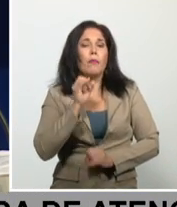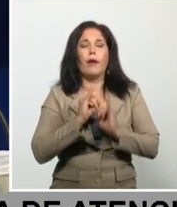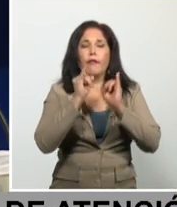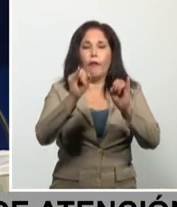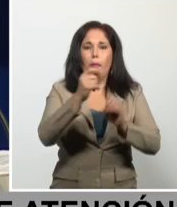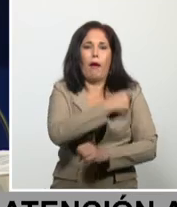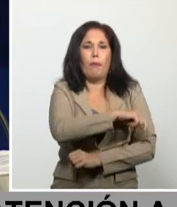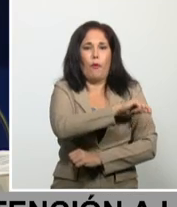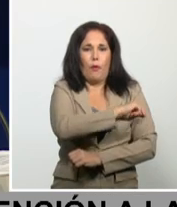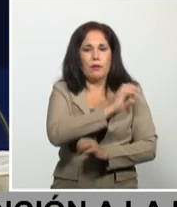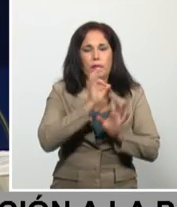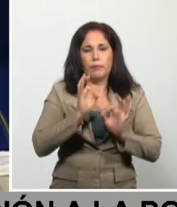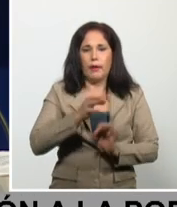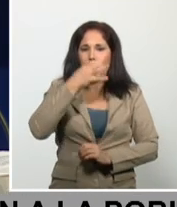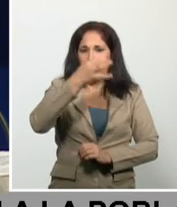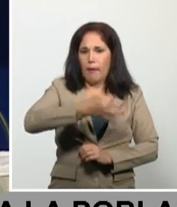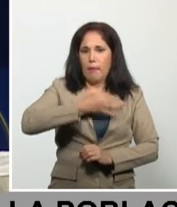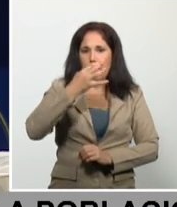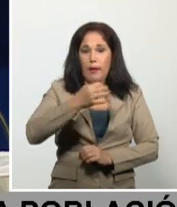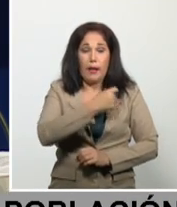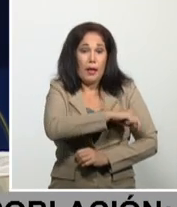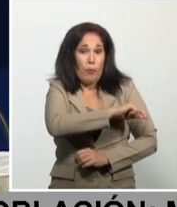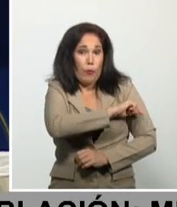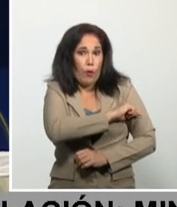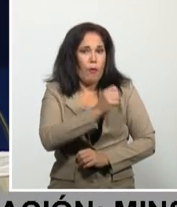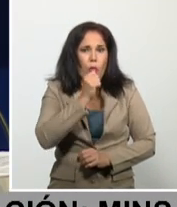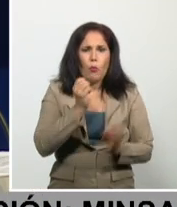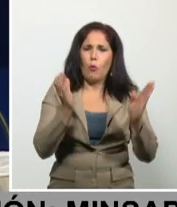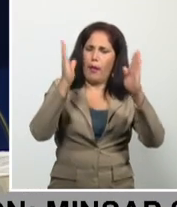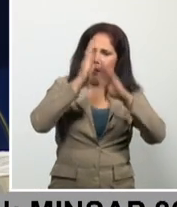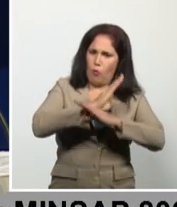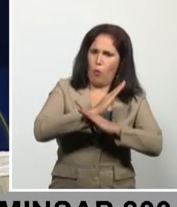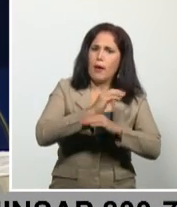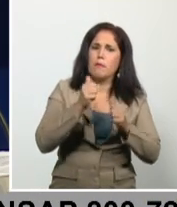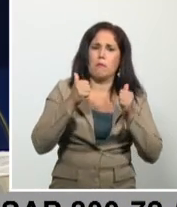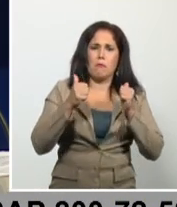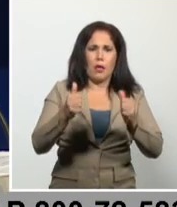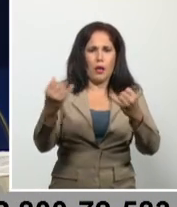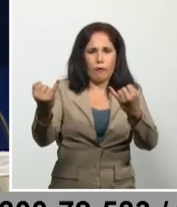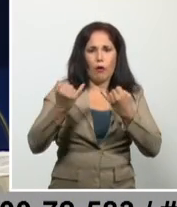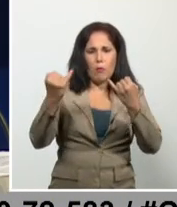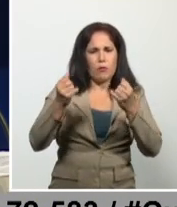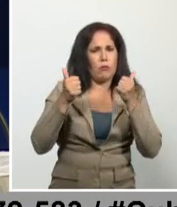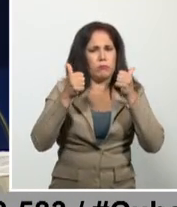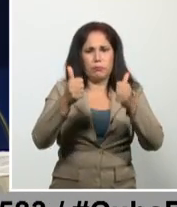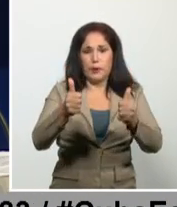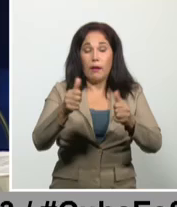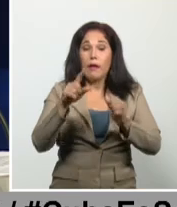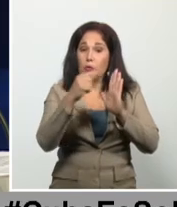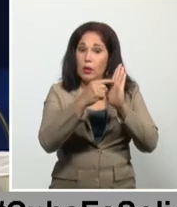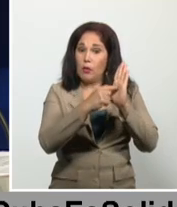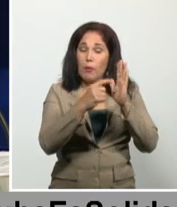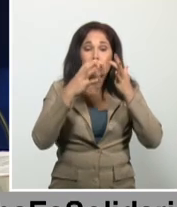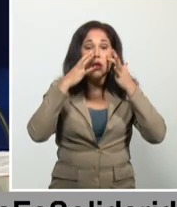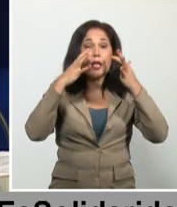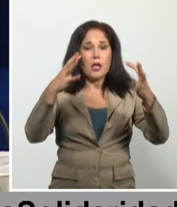cuales brindamos la información y que nuestra población quede bien informada, que es un elemento